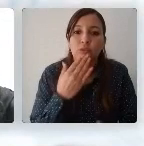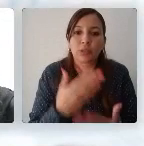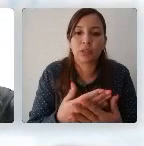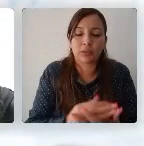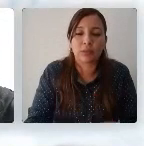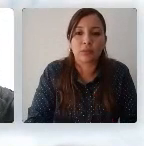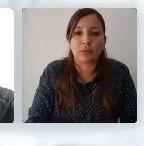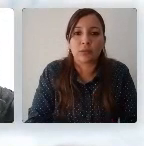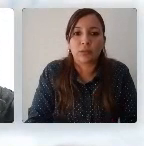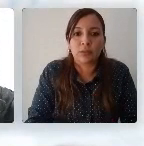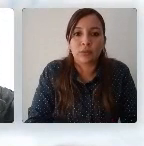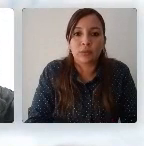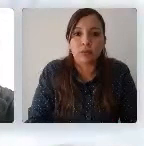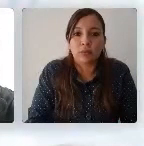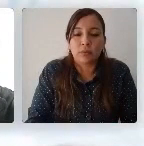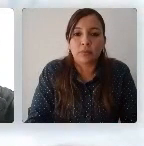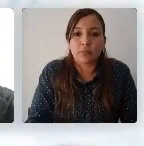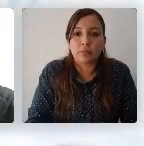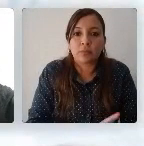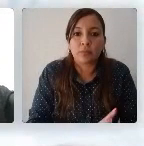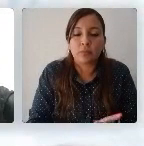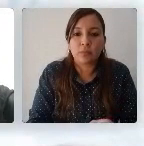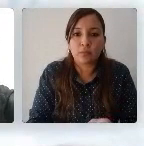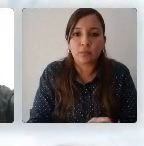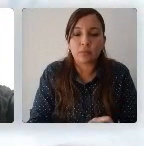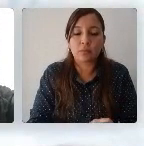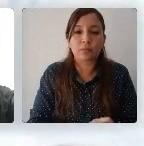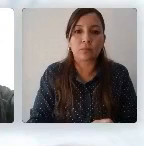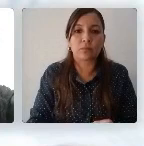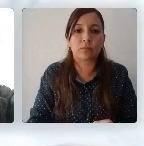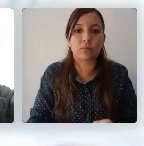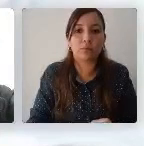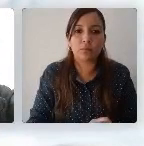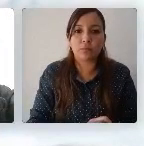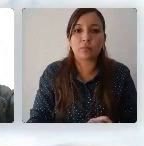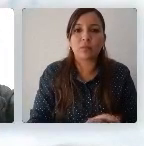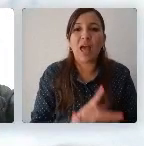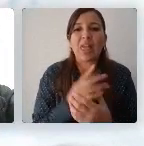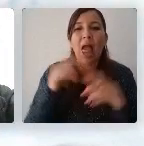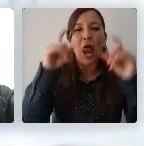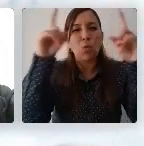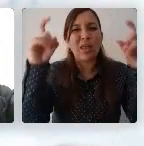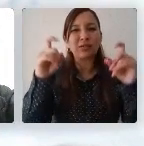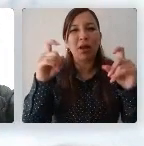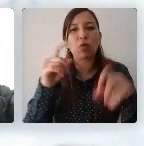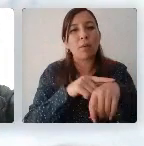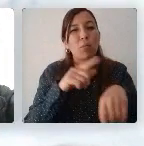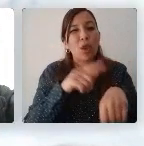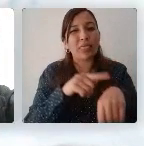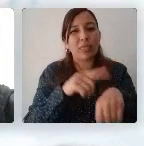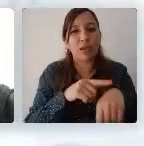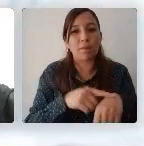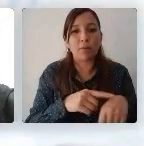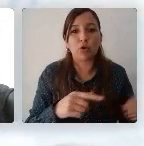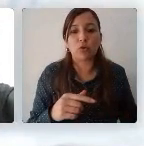Franco. Sé que hubo algunas consultas que quedaron pendientes. Y dado ese tema,